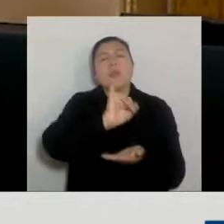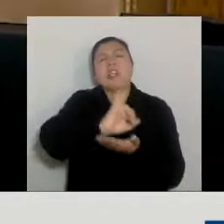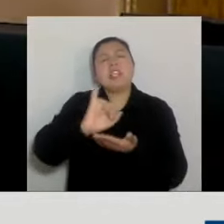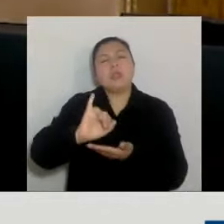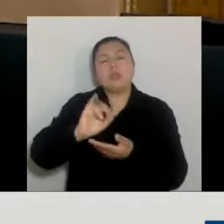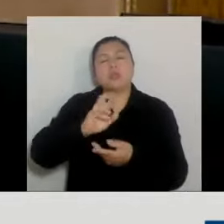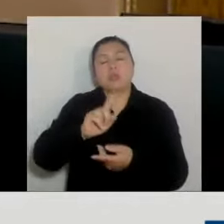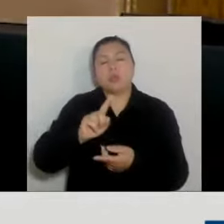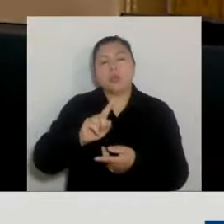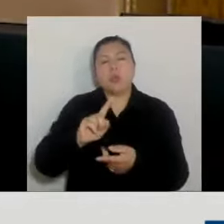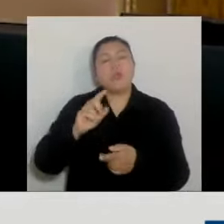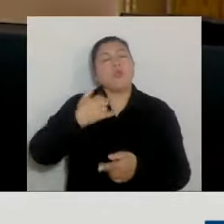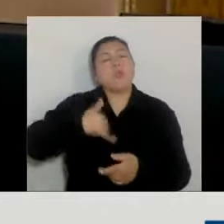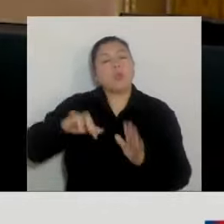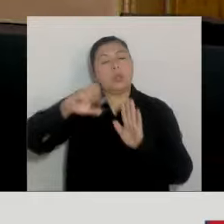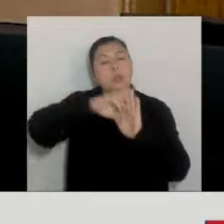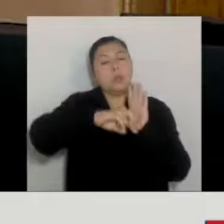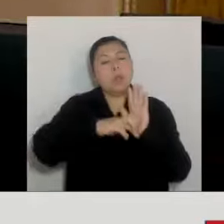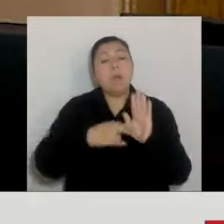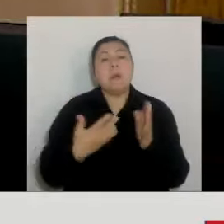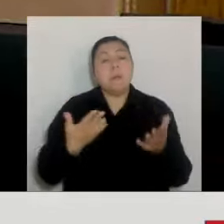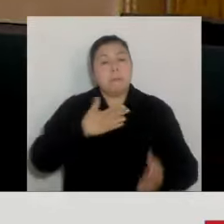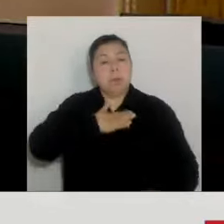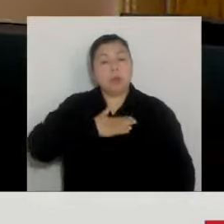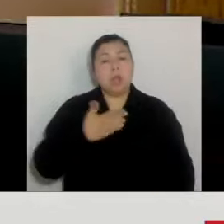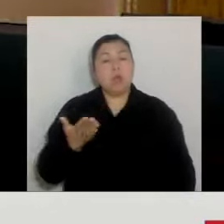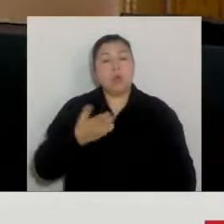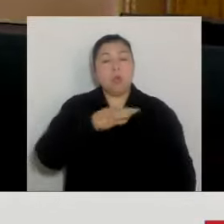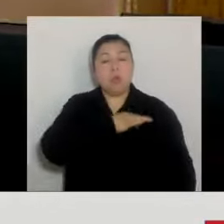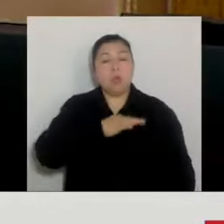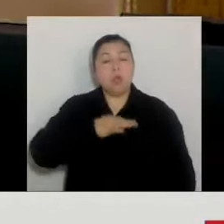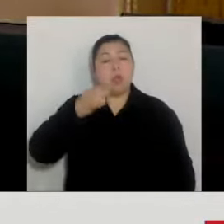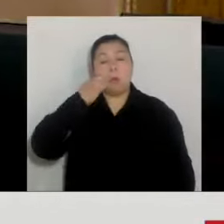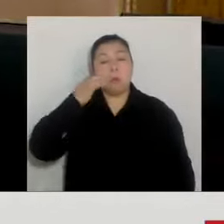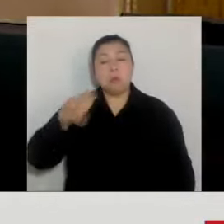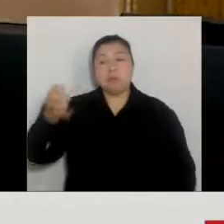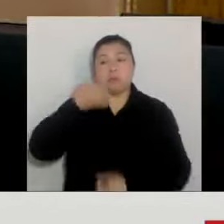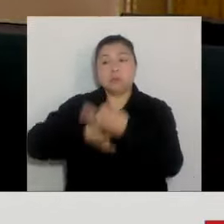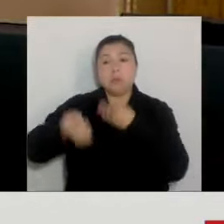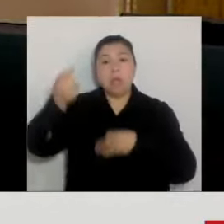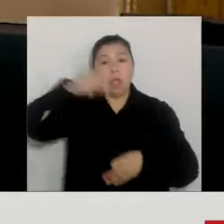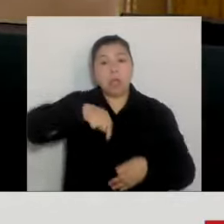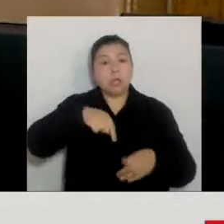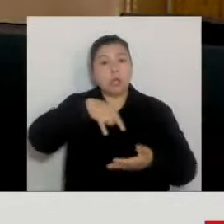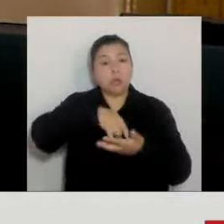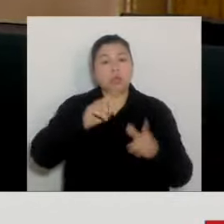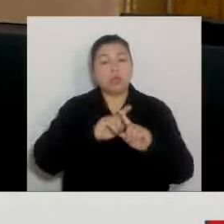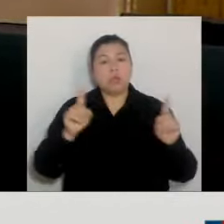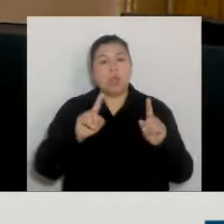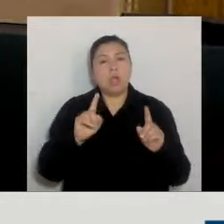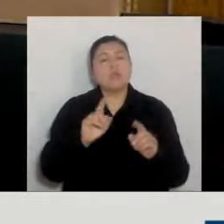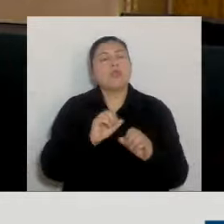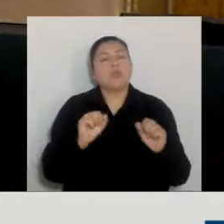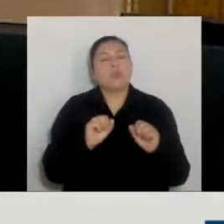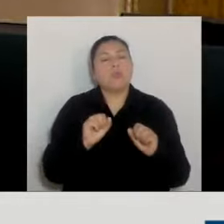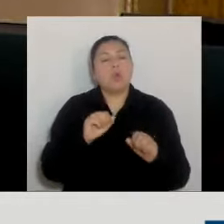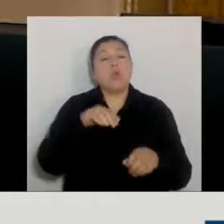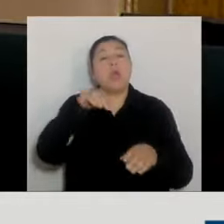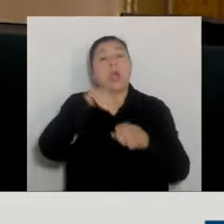gusta este proyecto Me gustaría ver cómo cómo el ministro nos expone pero no está acá y por lo tanto yo no puedo asegurar hoy día los votos de mi